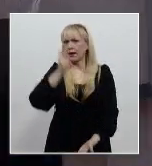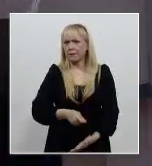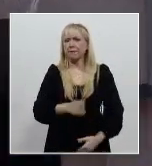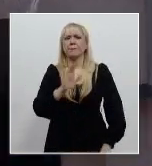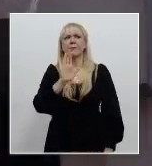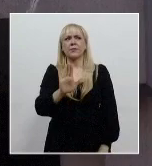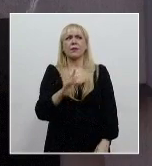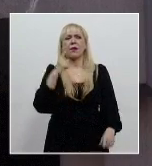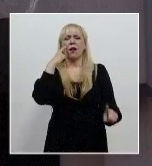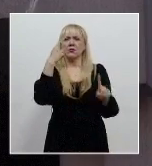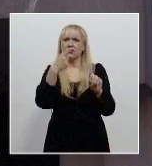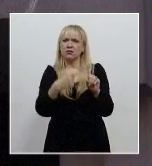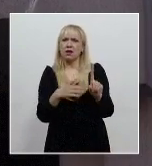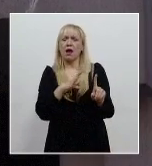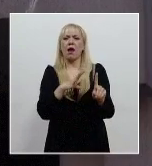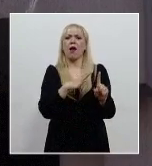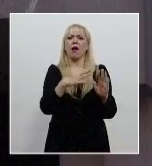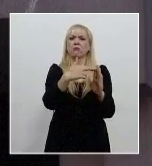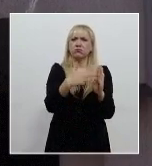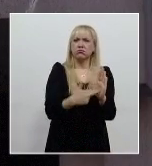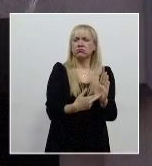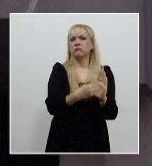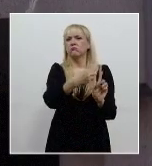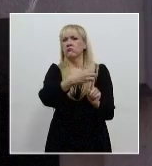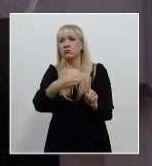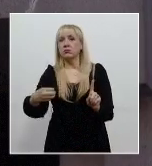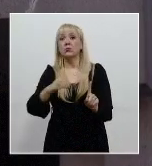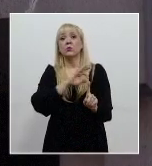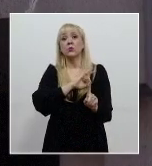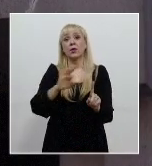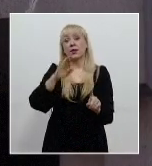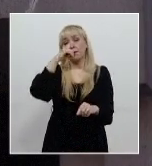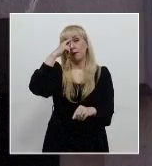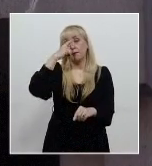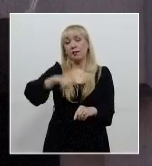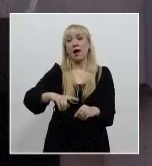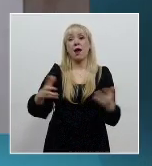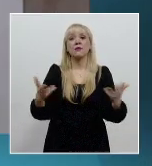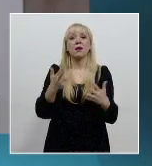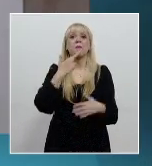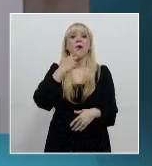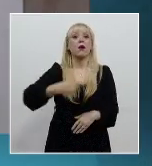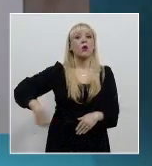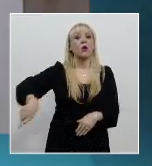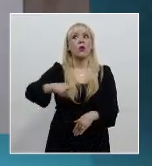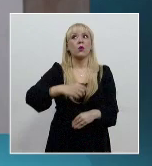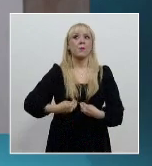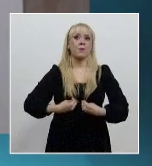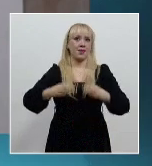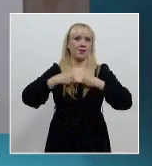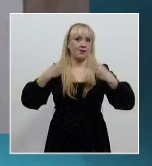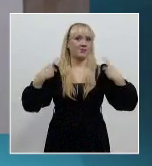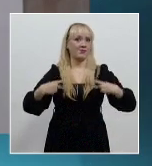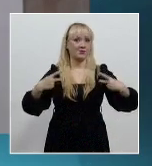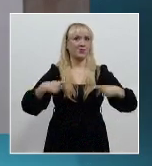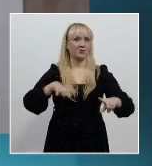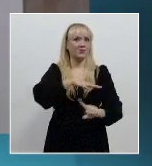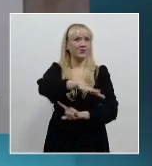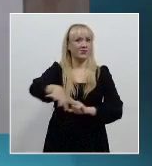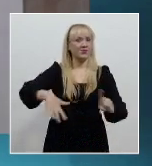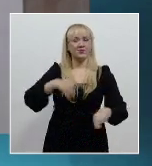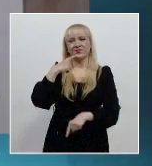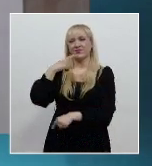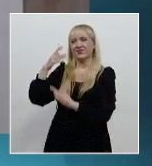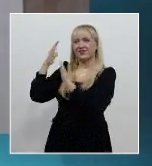Nación, pueden emanar lineamientos y protocolos que podrían incidir en la creación de una mejor sociedad. Así lo señaló la ministra